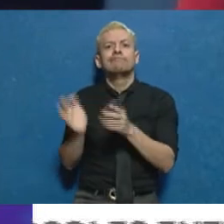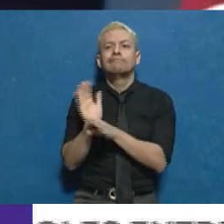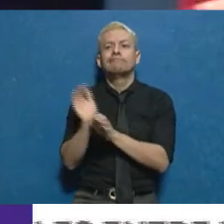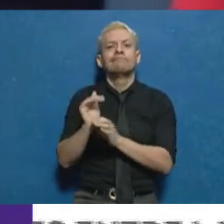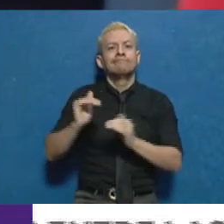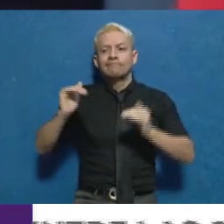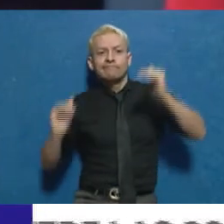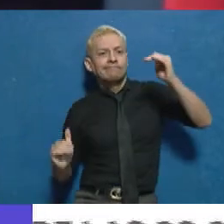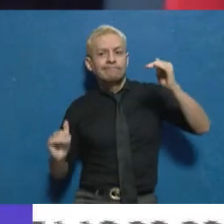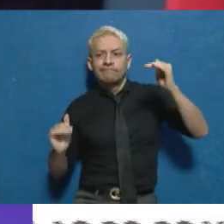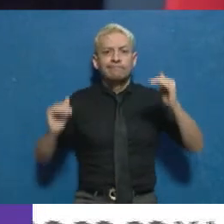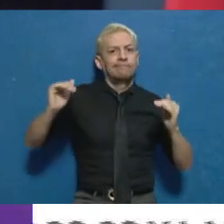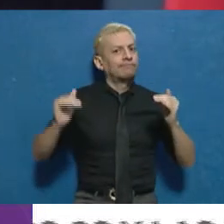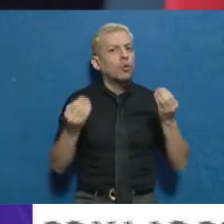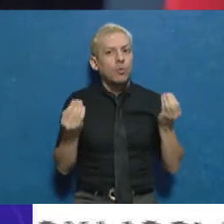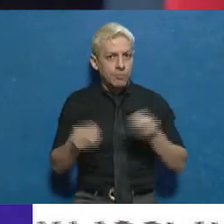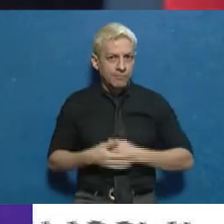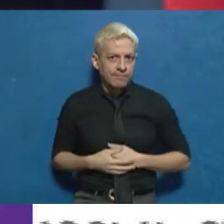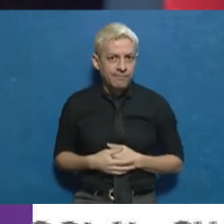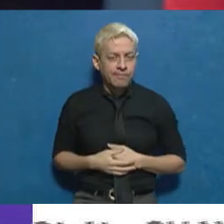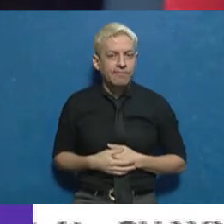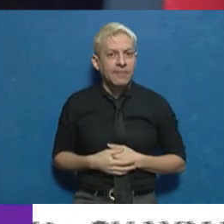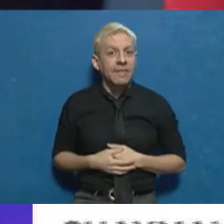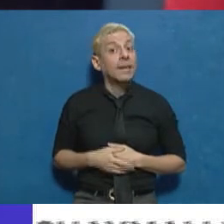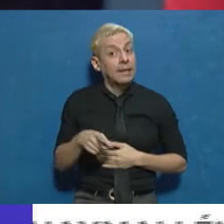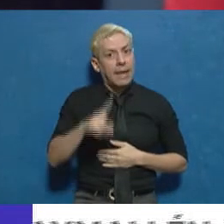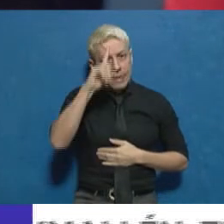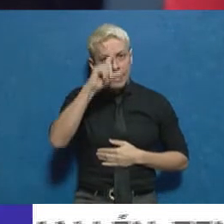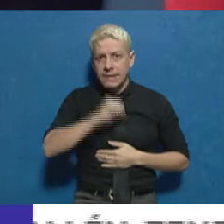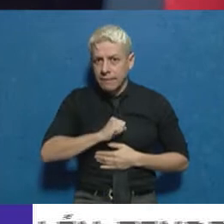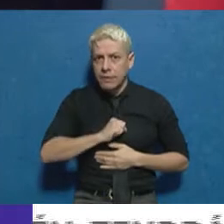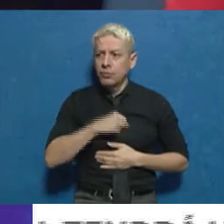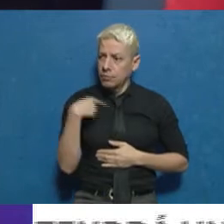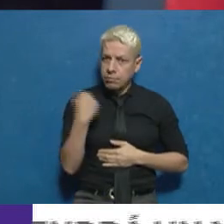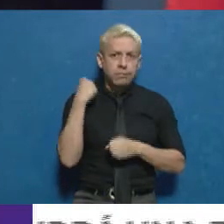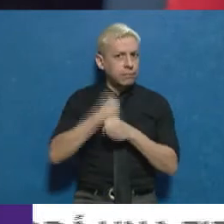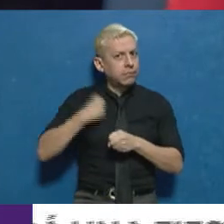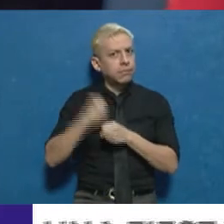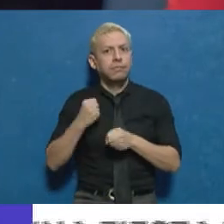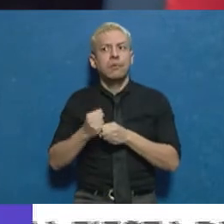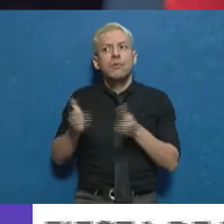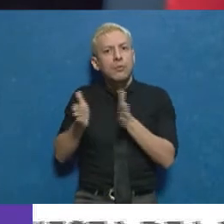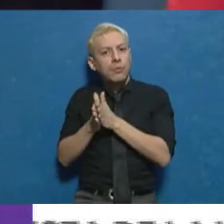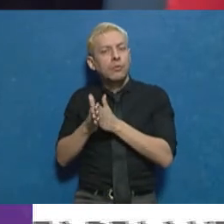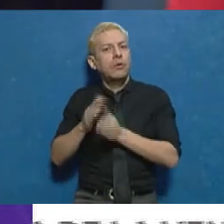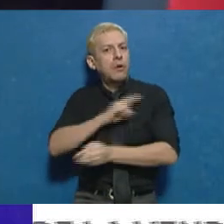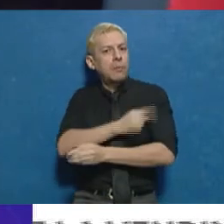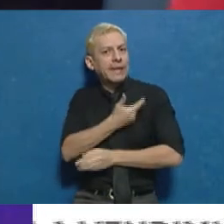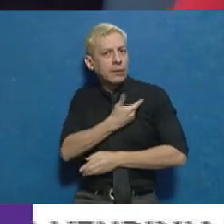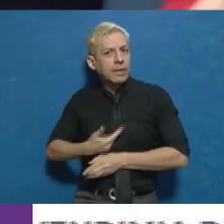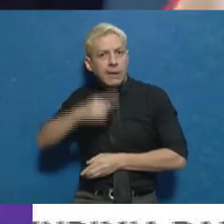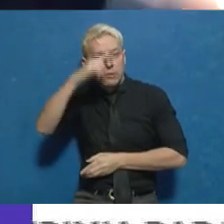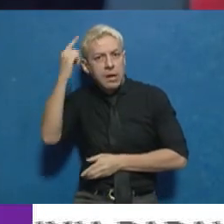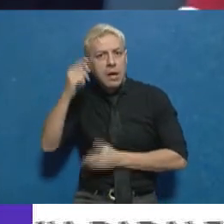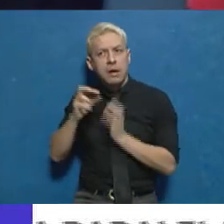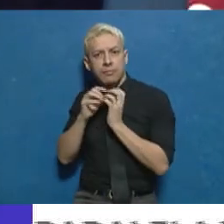distributiva que estamos buscando. Es un desafío, lo estamos trabajando con el Ejecutivo Nacional. Ya